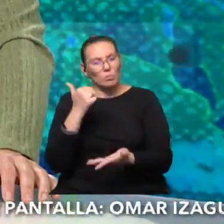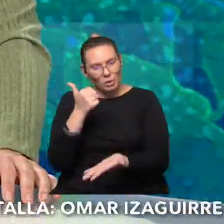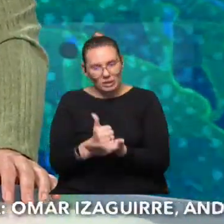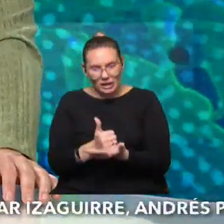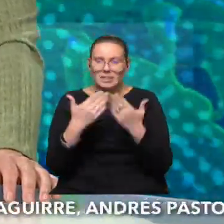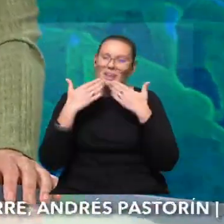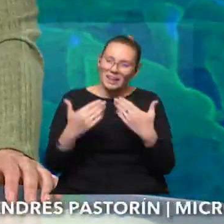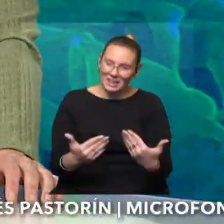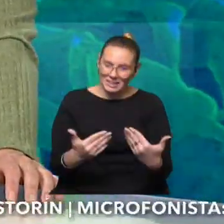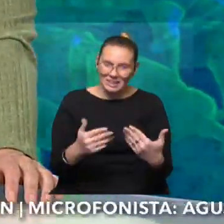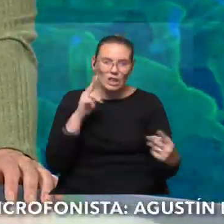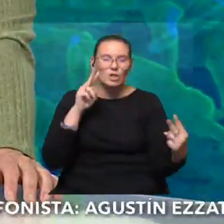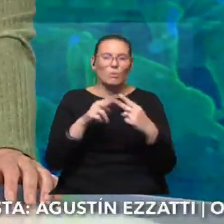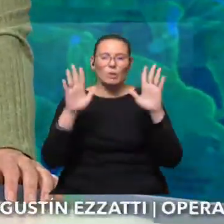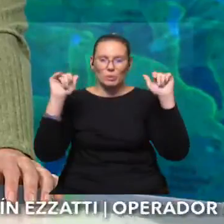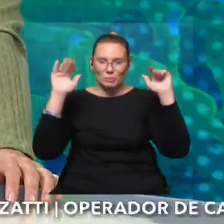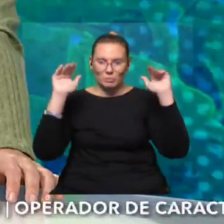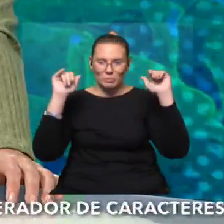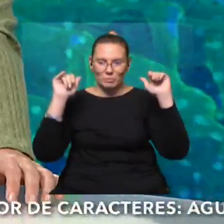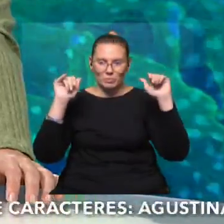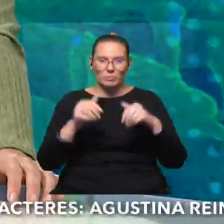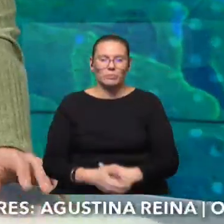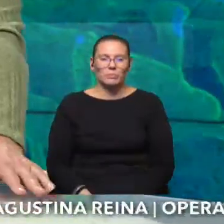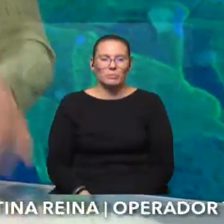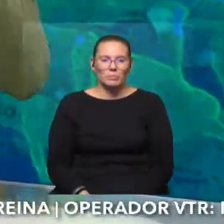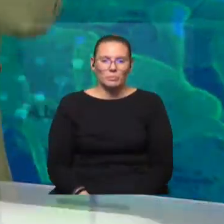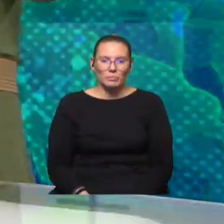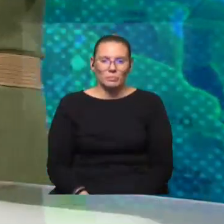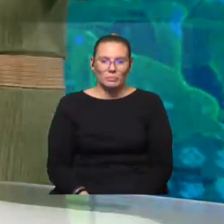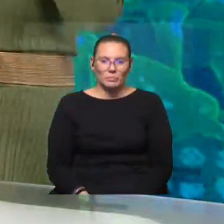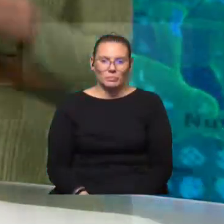y se les agradece nos vemos un beso grande nos vemos mañana